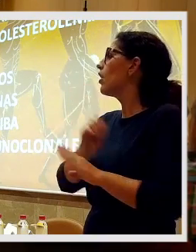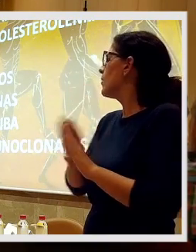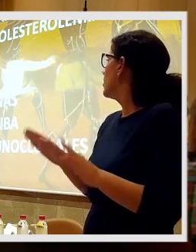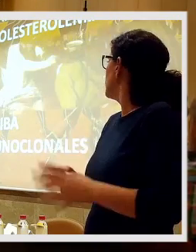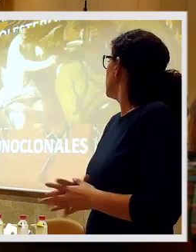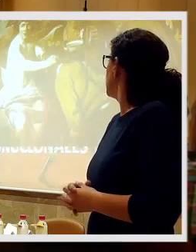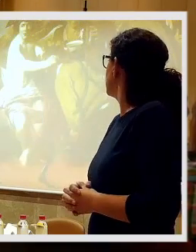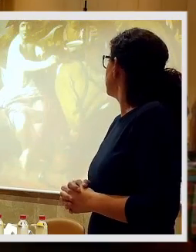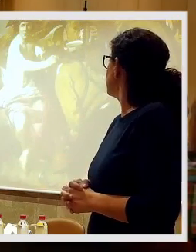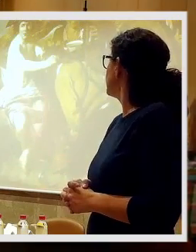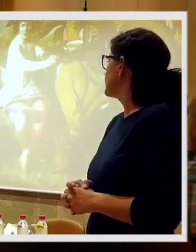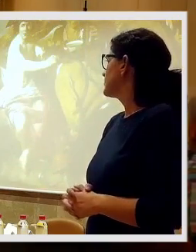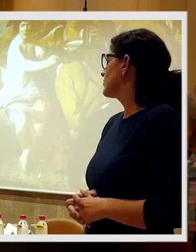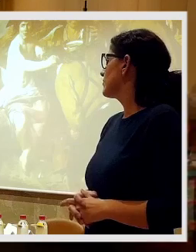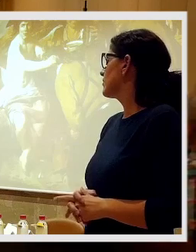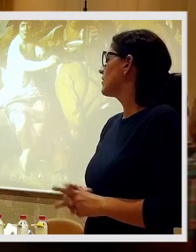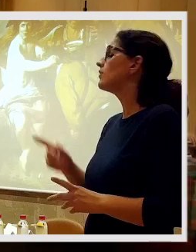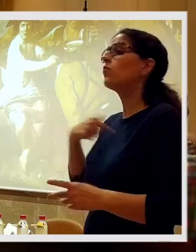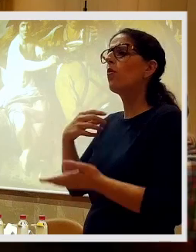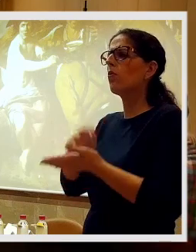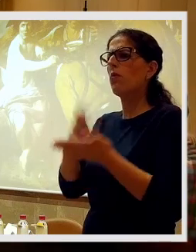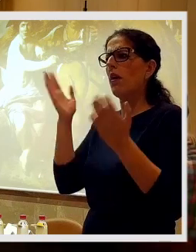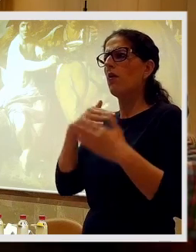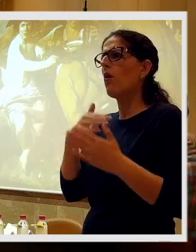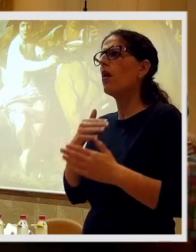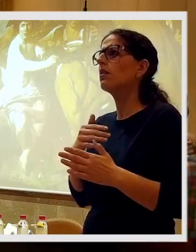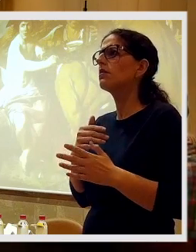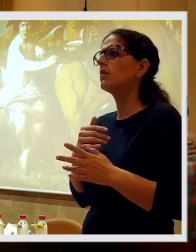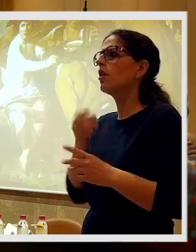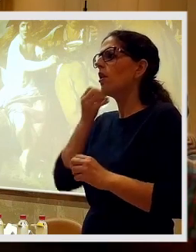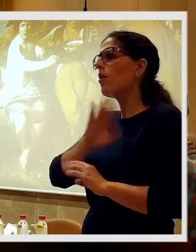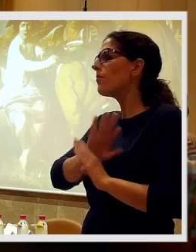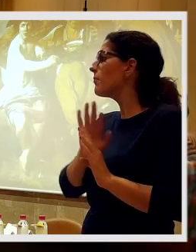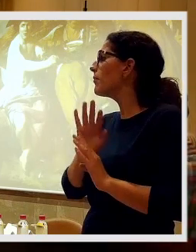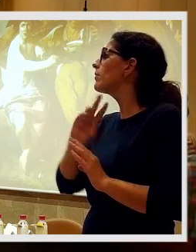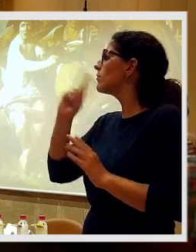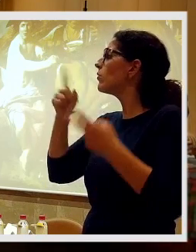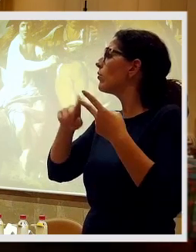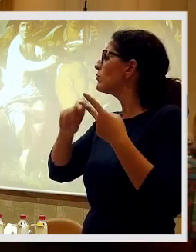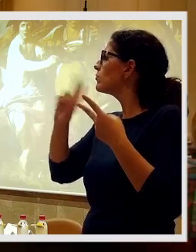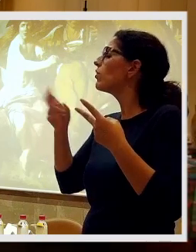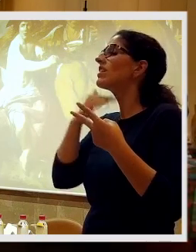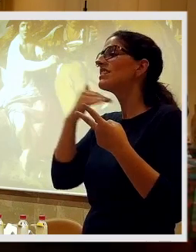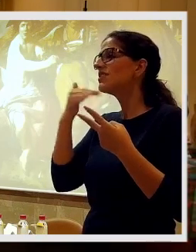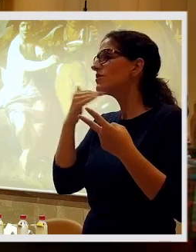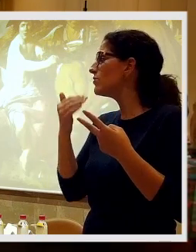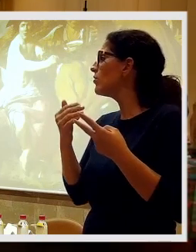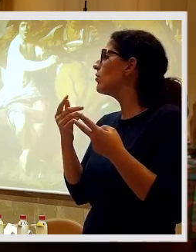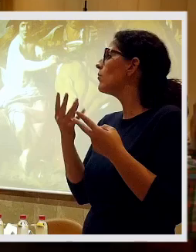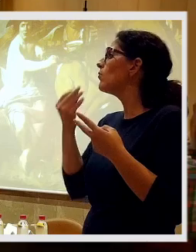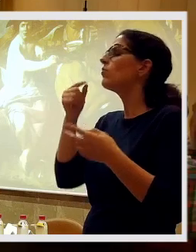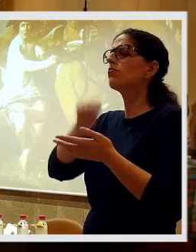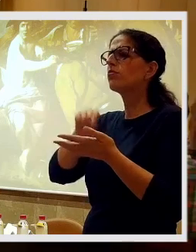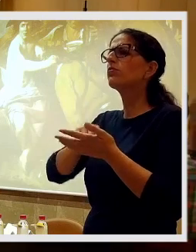ejercicio. Sin duda ninguna, y en segundo lugar, otro de los factores de riesgo y mucho más frecuente es